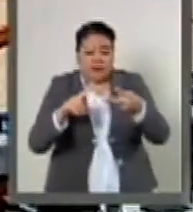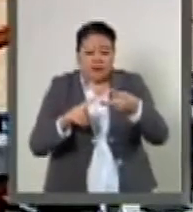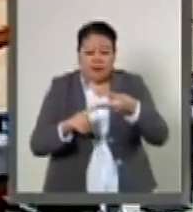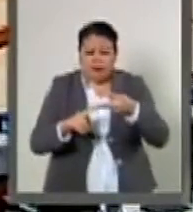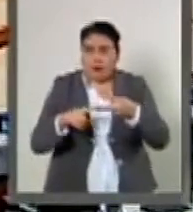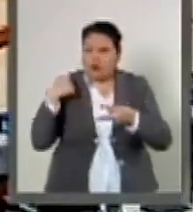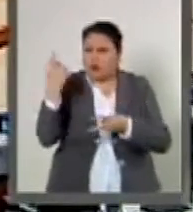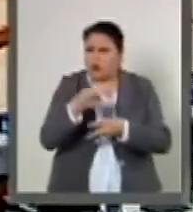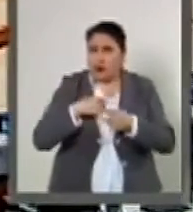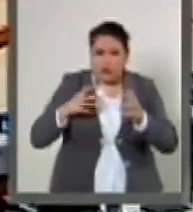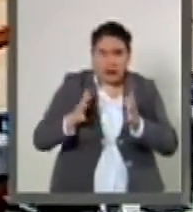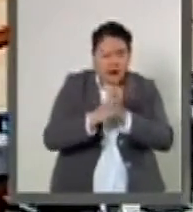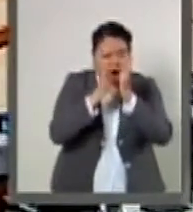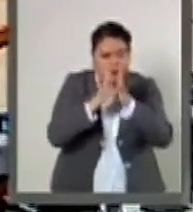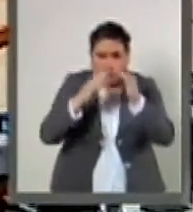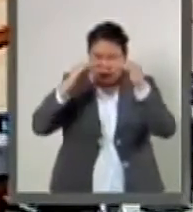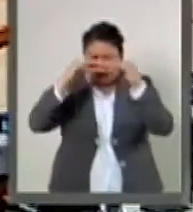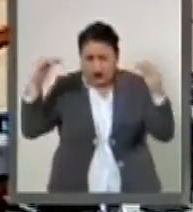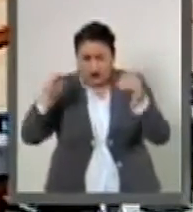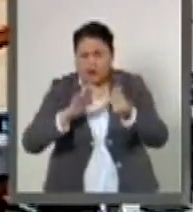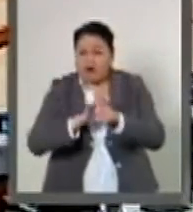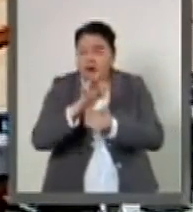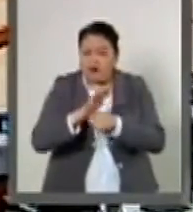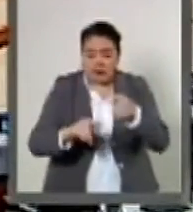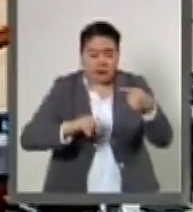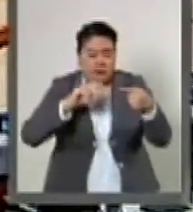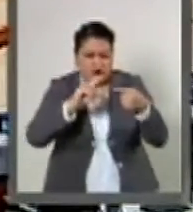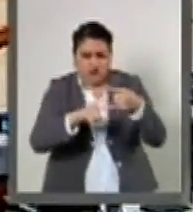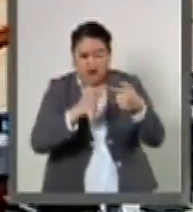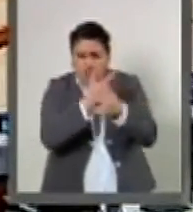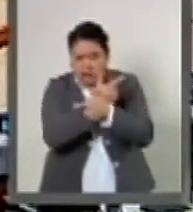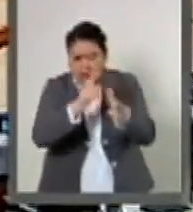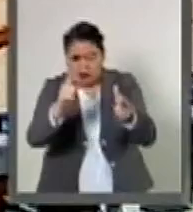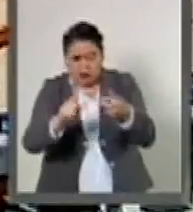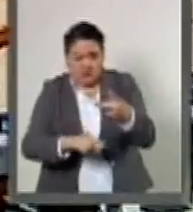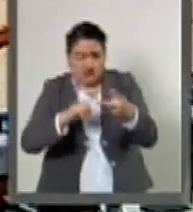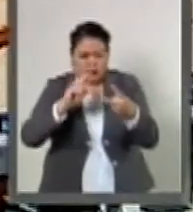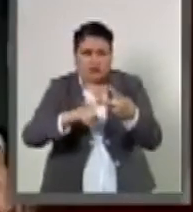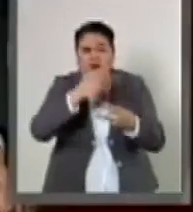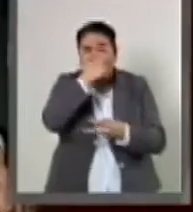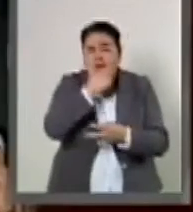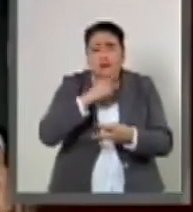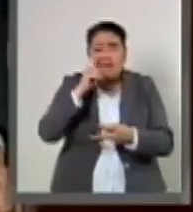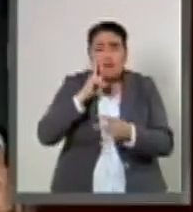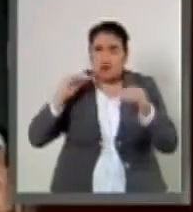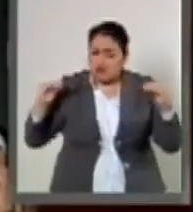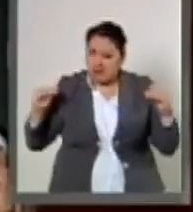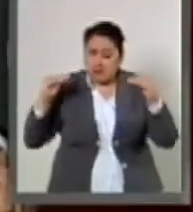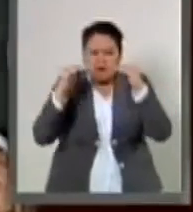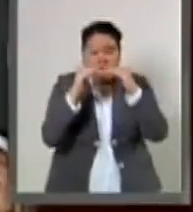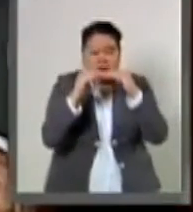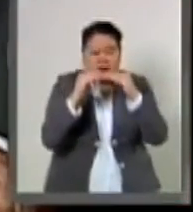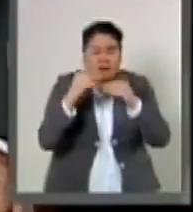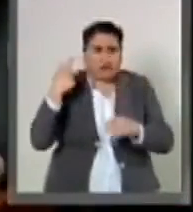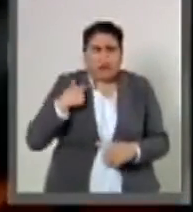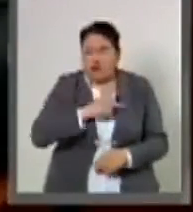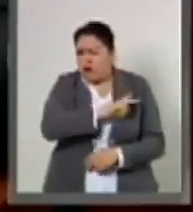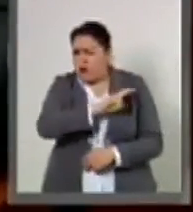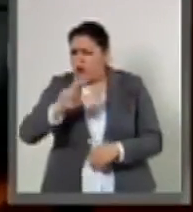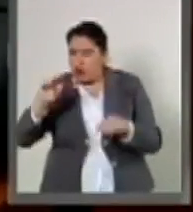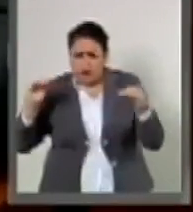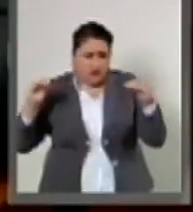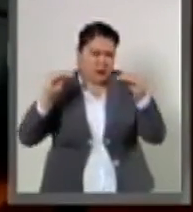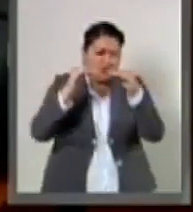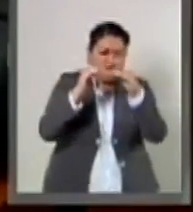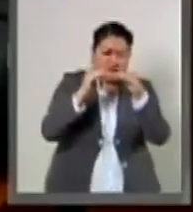democracia son la libertad y la igualdad de que deben gozar todas las personas.